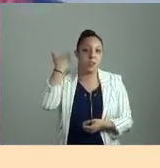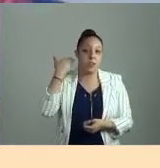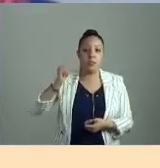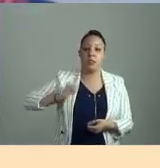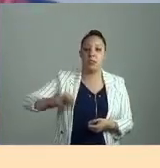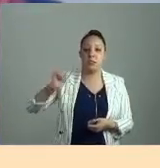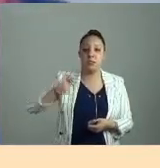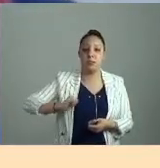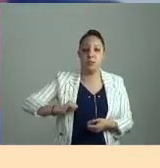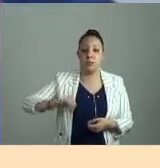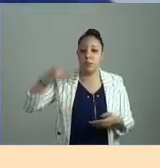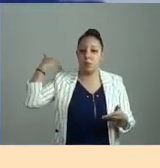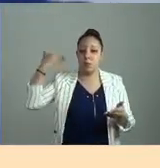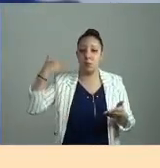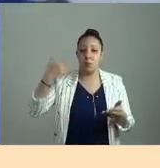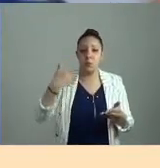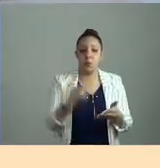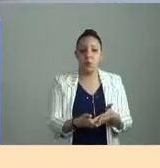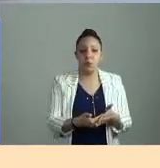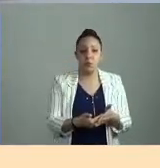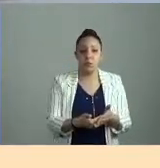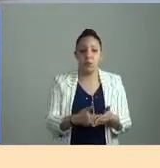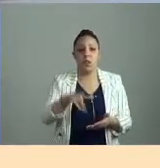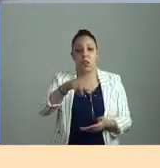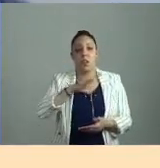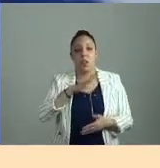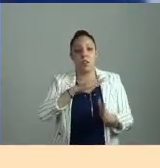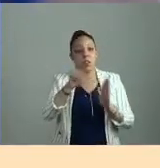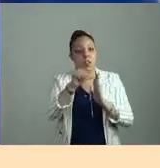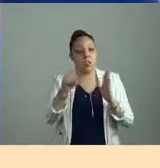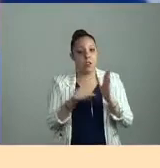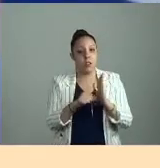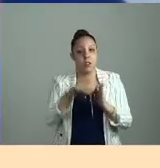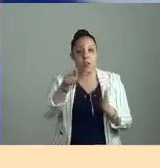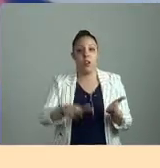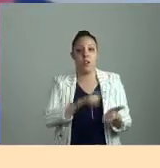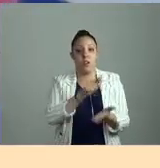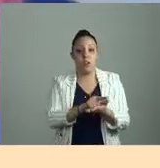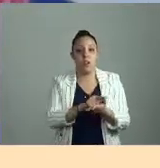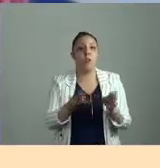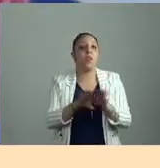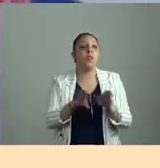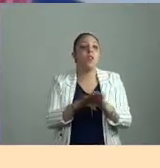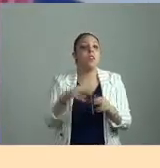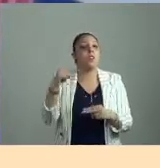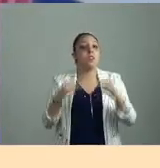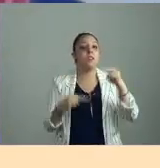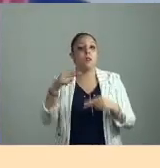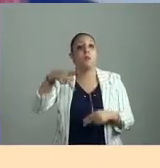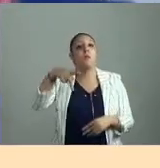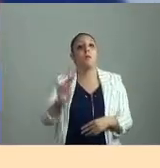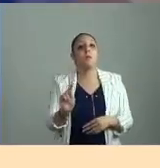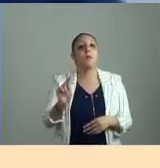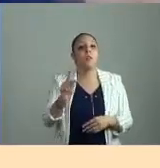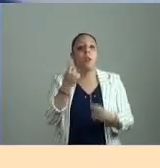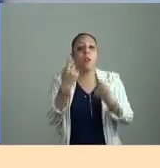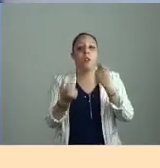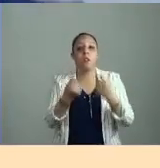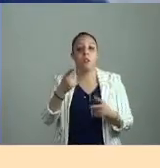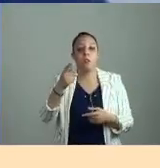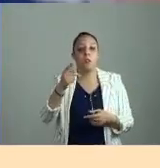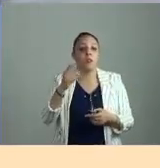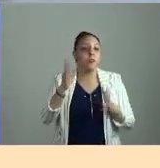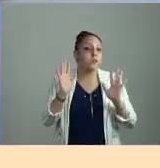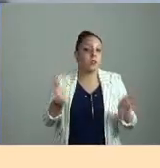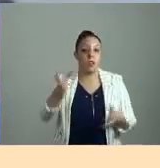artículo en el cual se me da cosa que hemos olvidado no que cuatro mil años